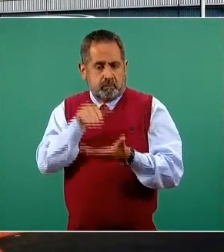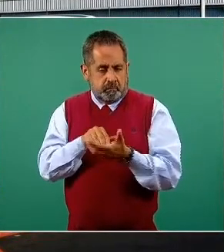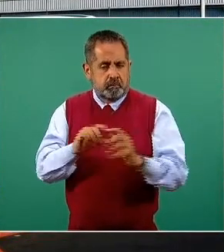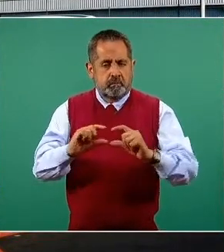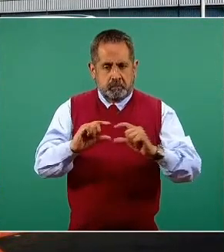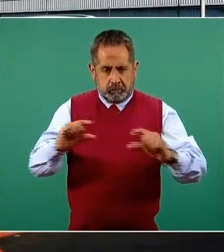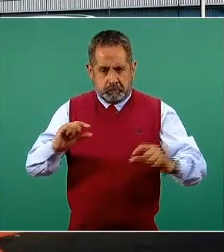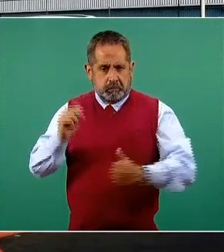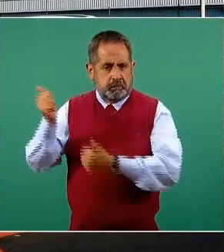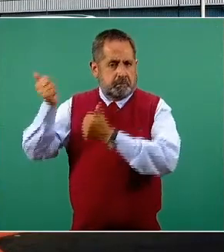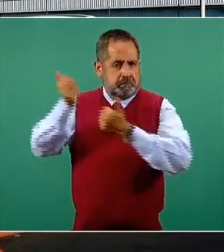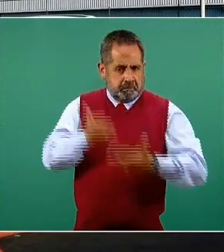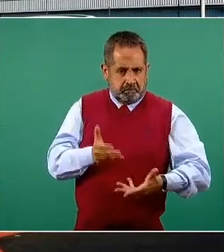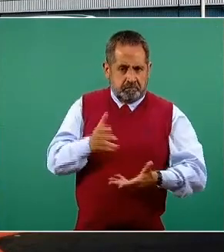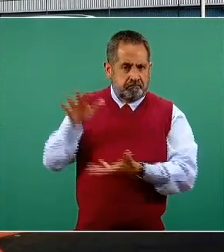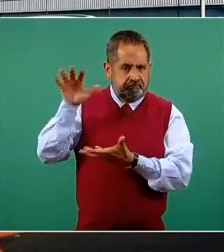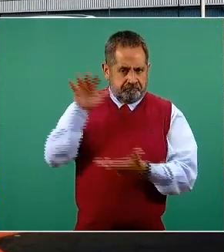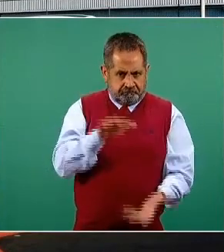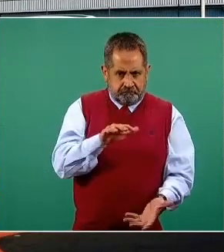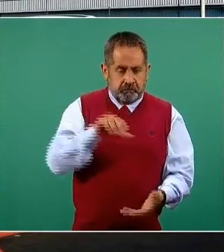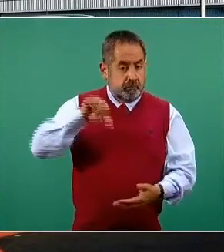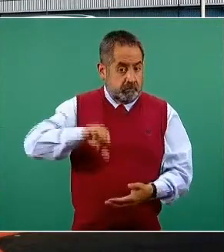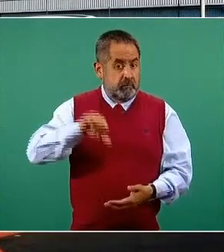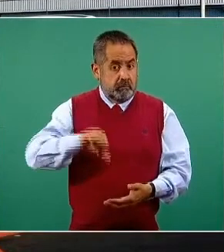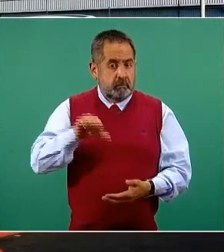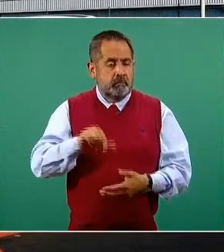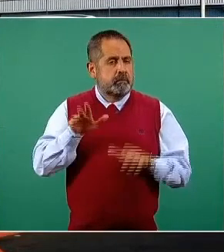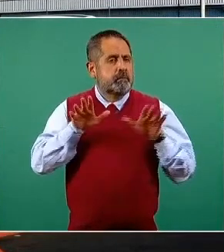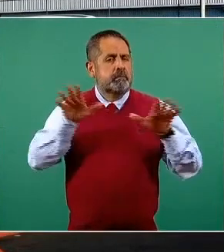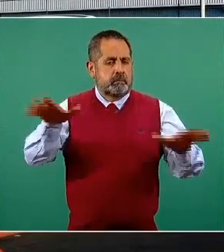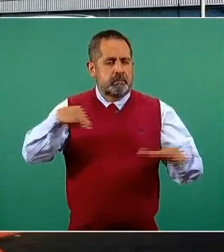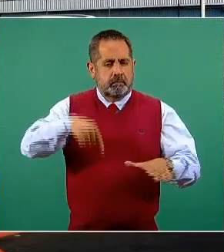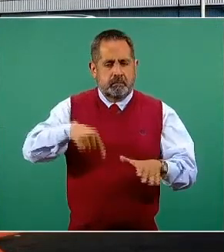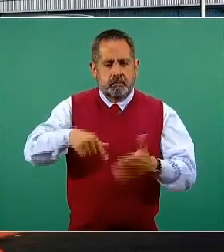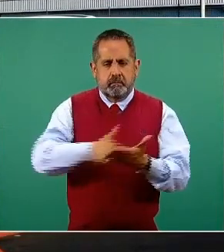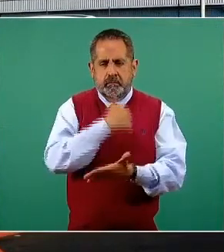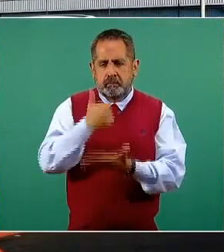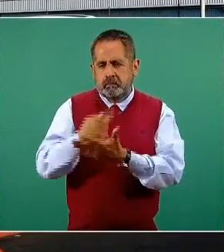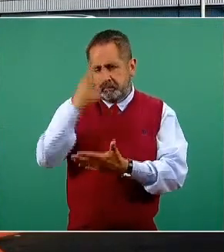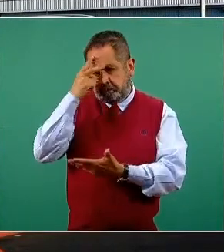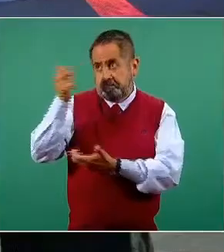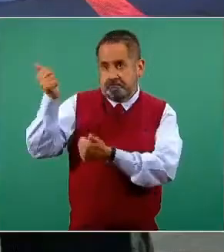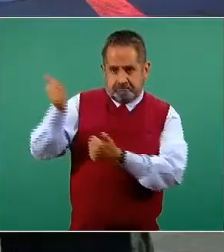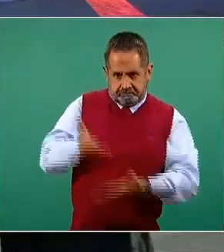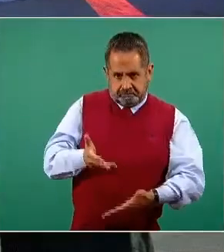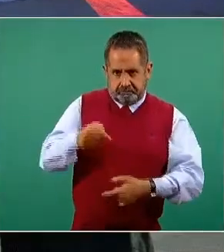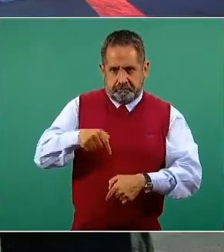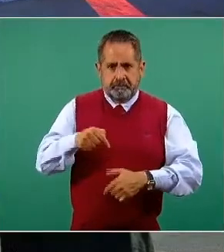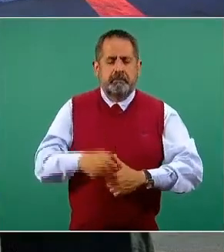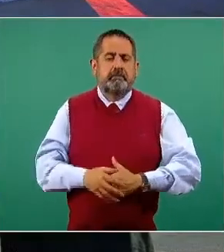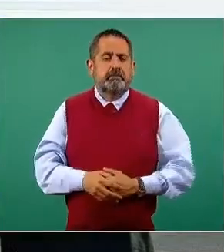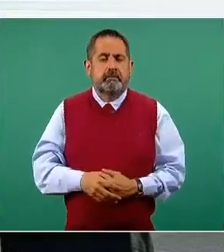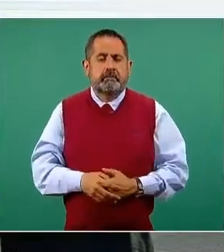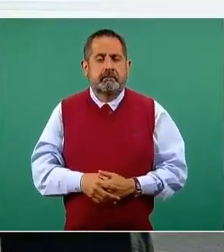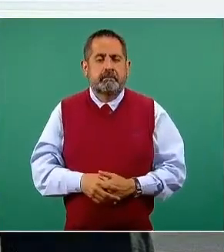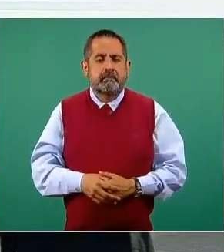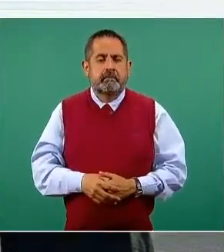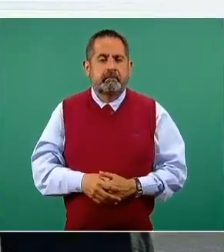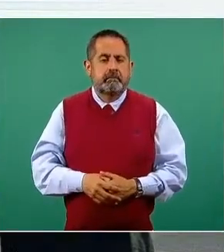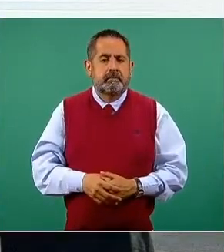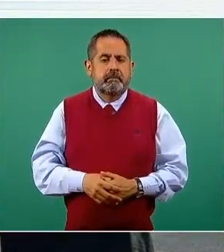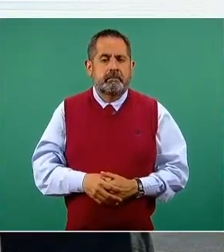585.000 dosis fueron recibidas el día de hoy en el Aeropuerto Internacional de la Ciudad de México. La siguiente.